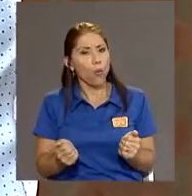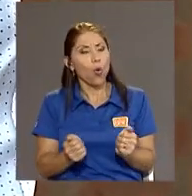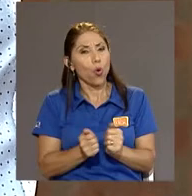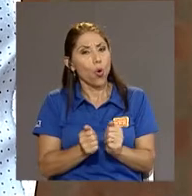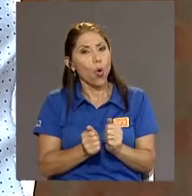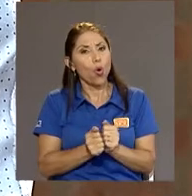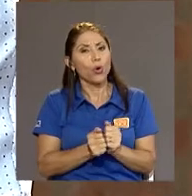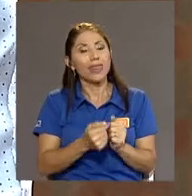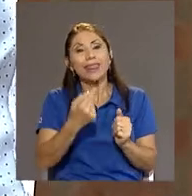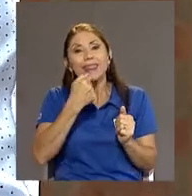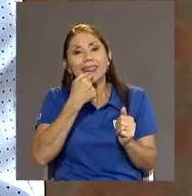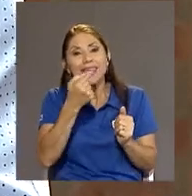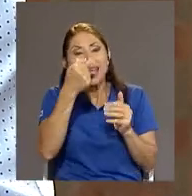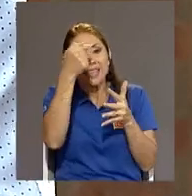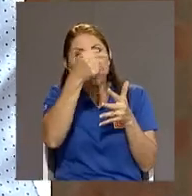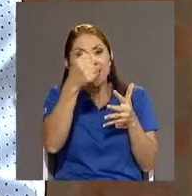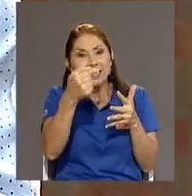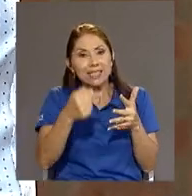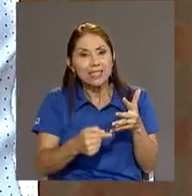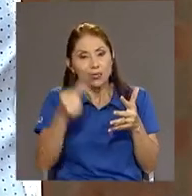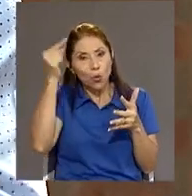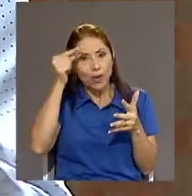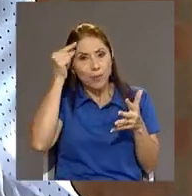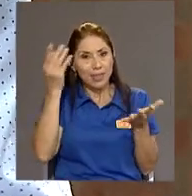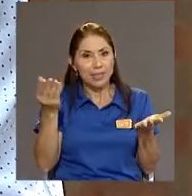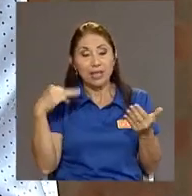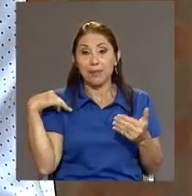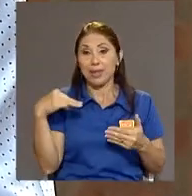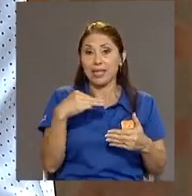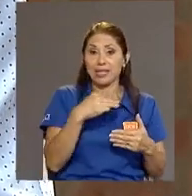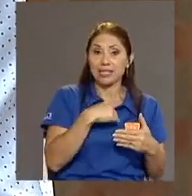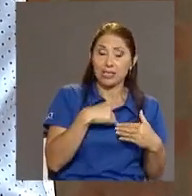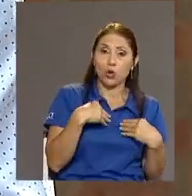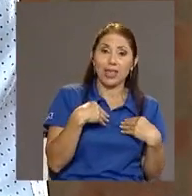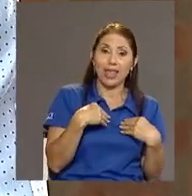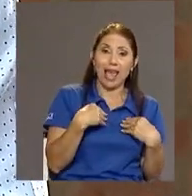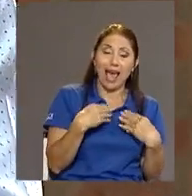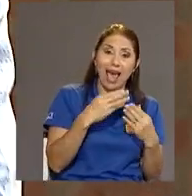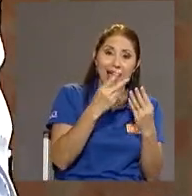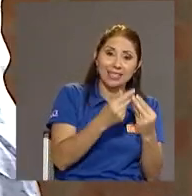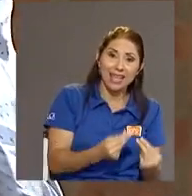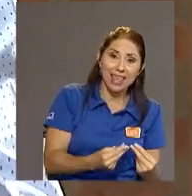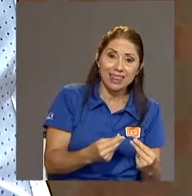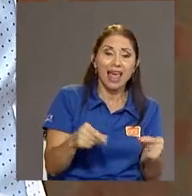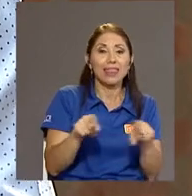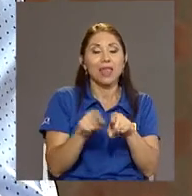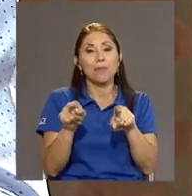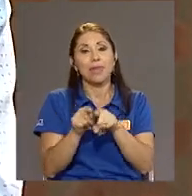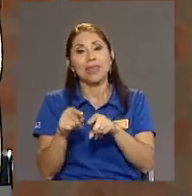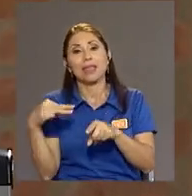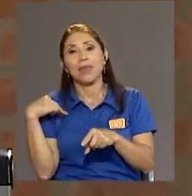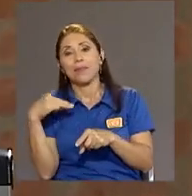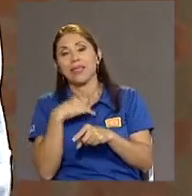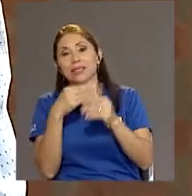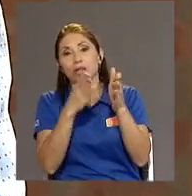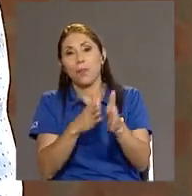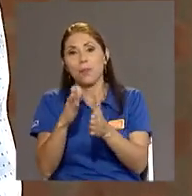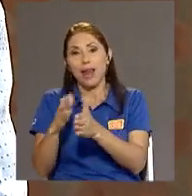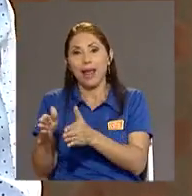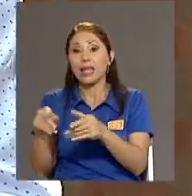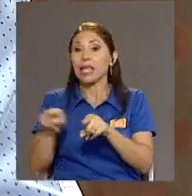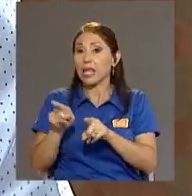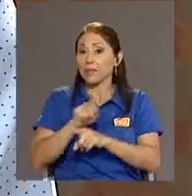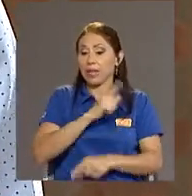el ministro de Hacienda, el ministro de Planificación y por supuesto el presidente de la República debe decirle a todas las instancias de los respectivos